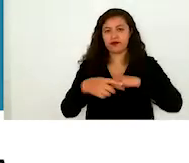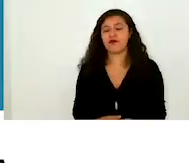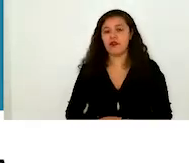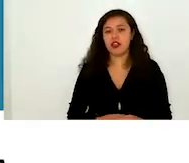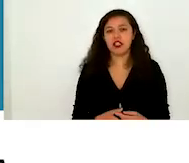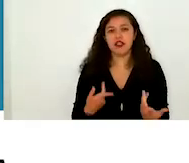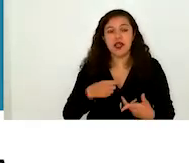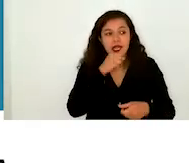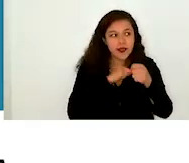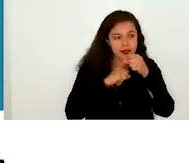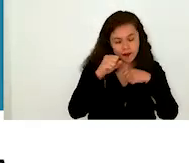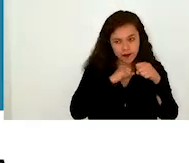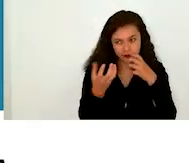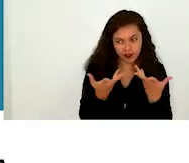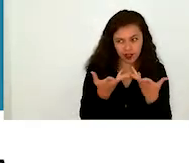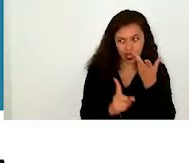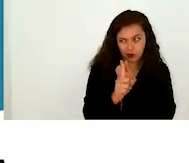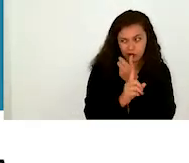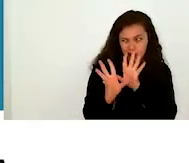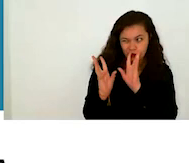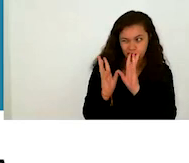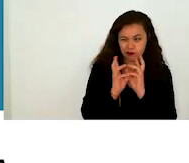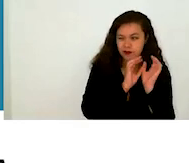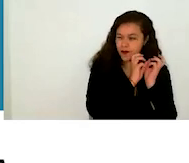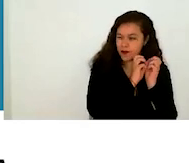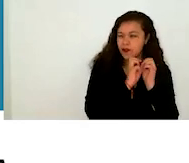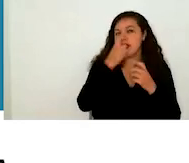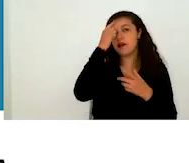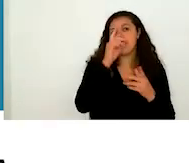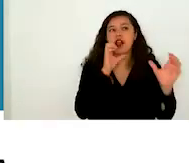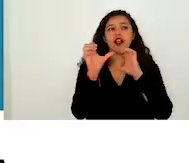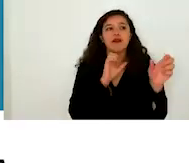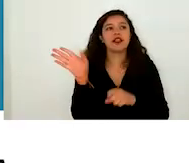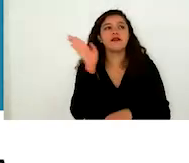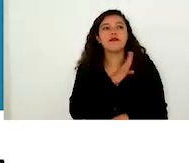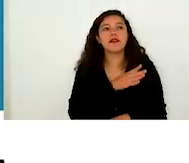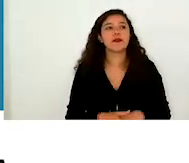chisme los que me generan conflicto a través de una distorsión de la comunicación